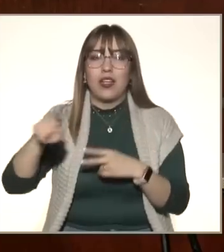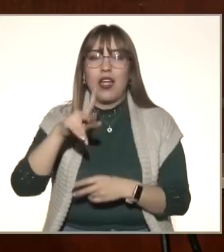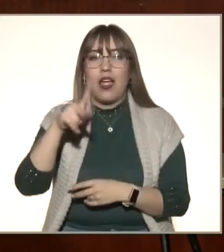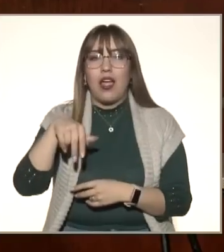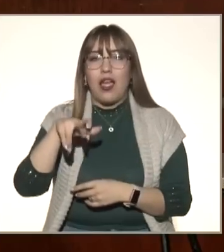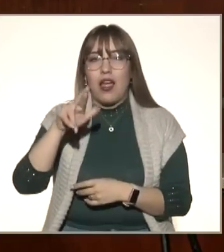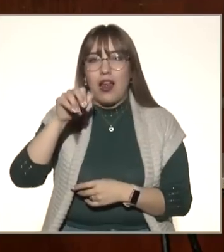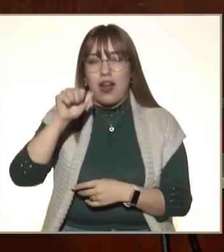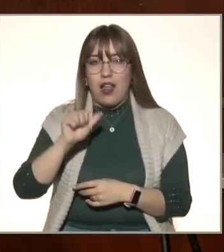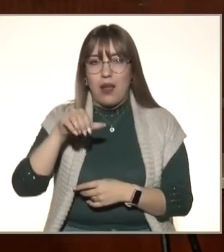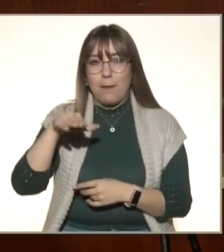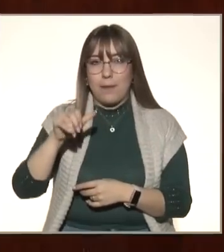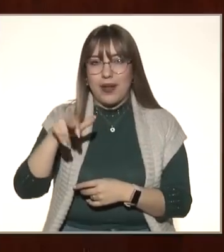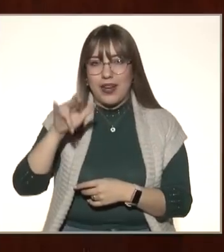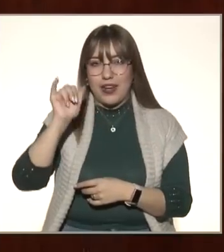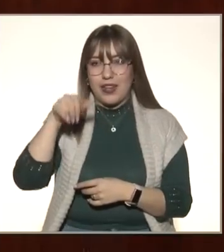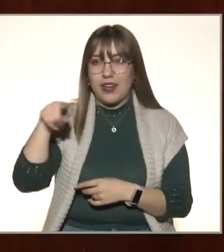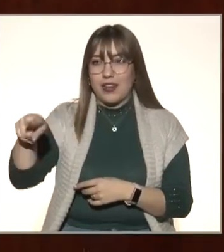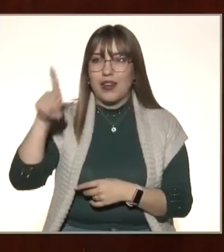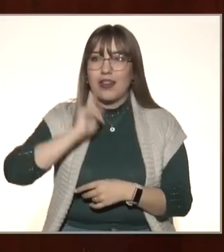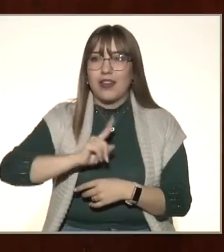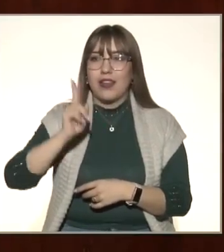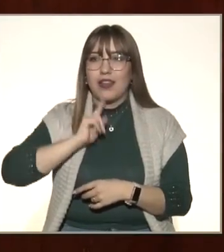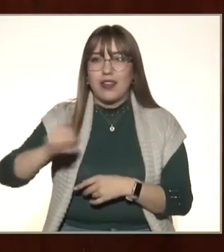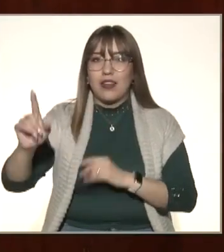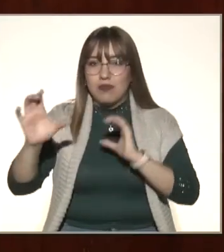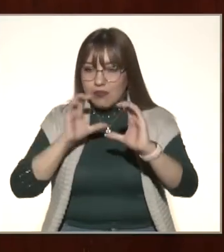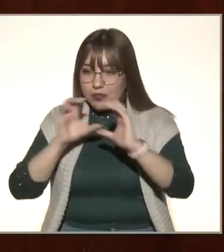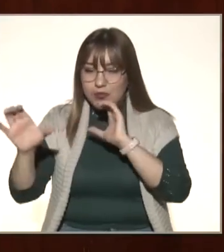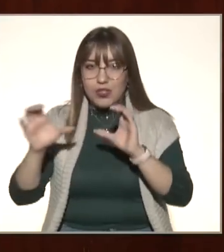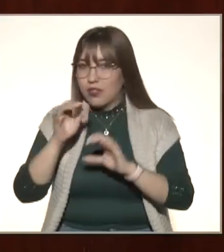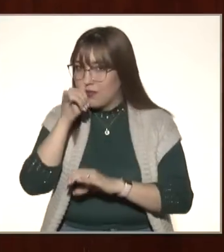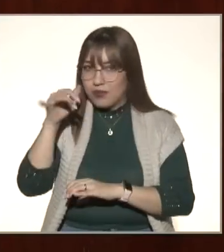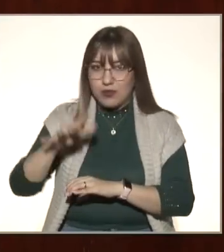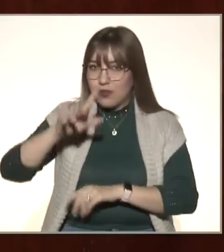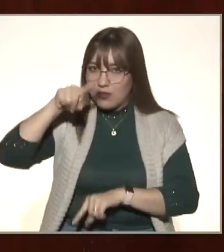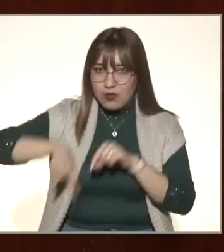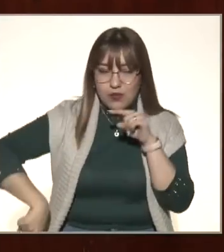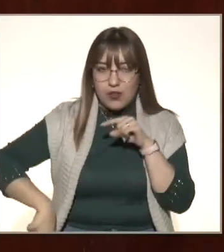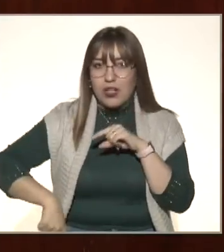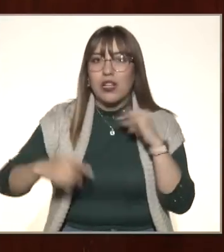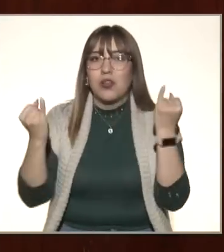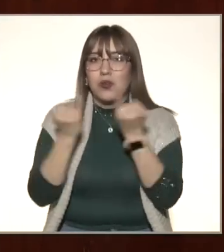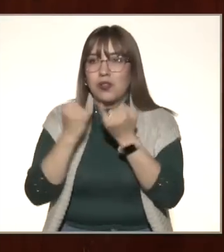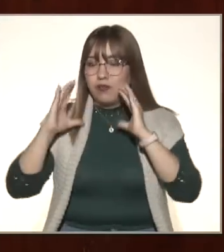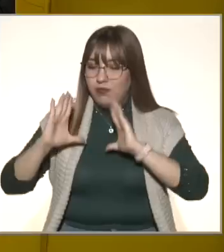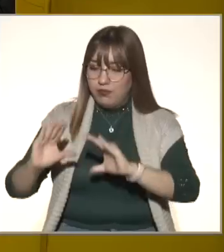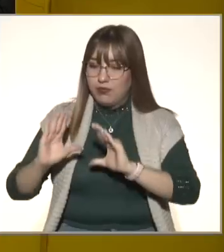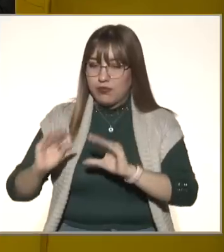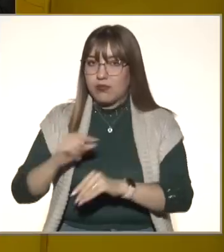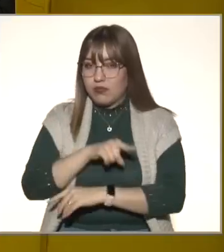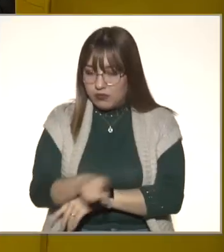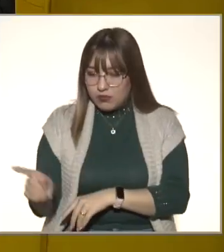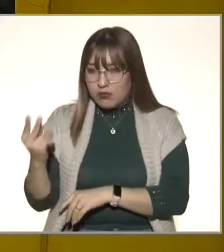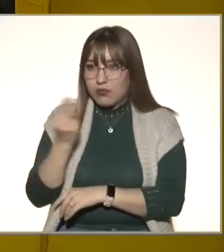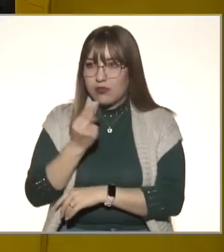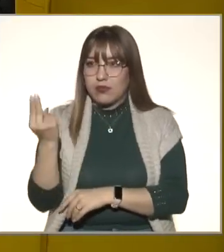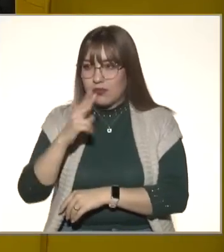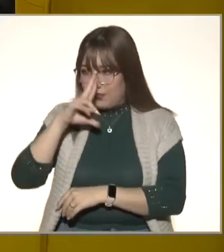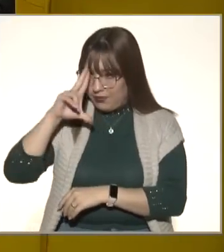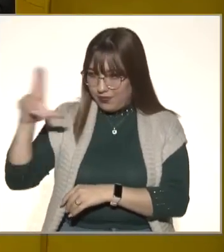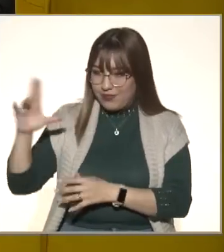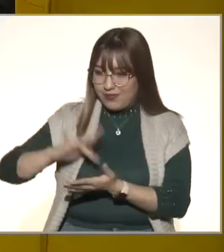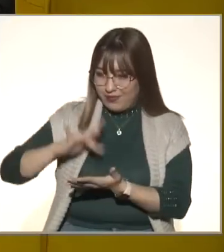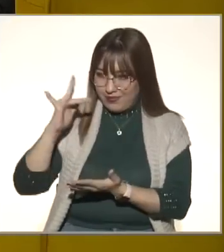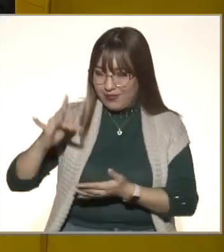Carla Marín. Ella es instructora en comunicación no violenta y crianza centrada en necesidades. Carla, ¿cómo estás? Muy bien, gracias. Un